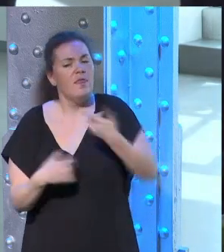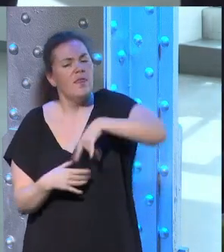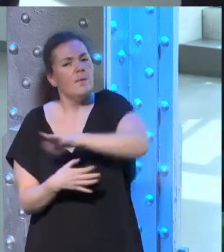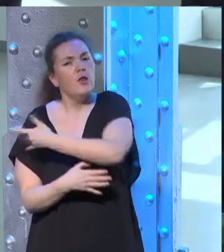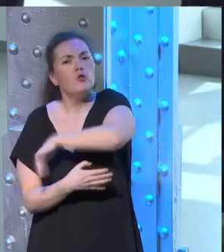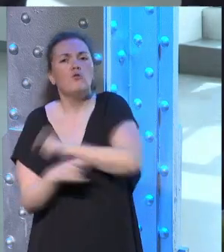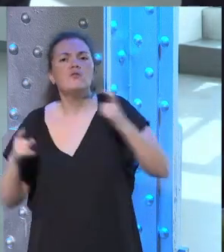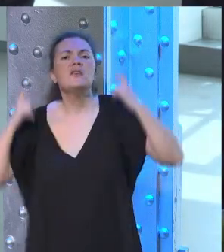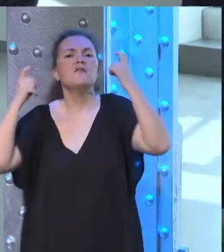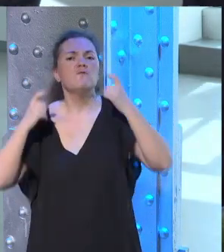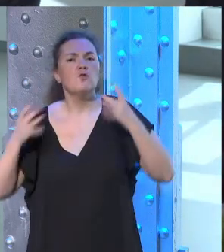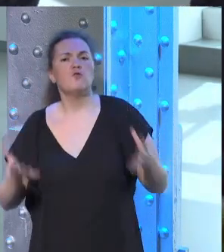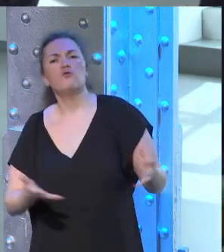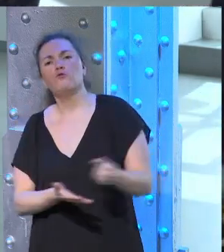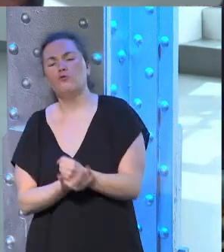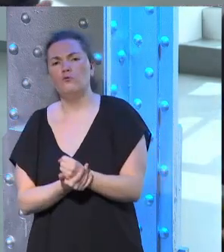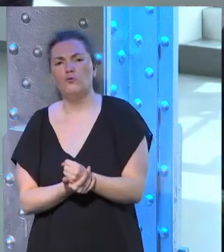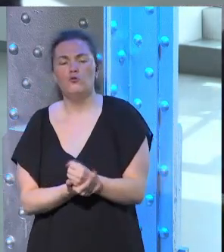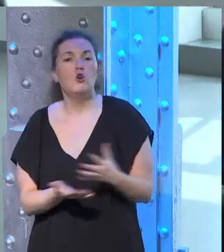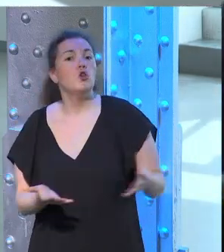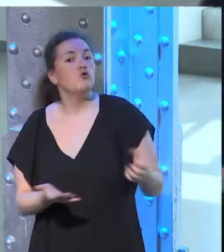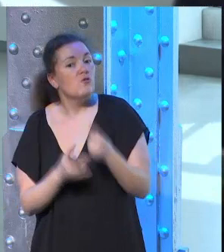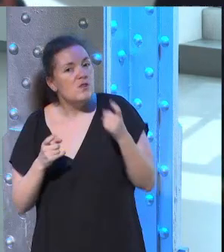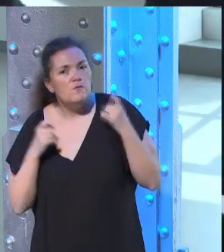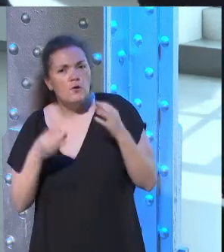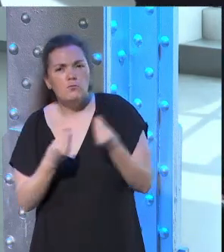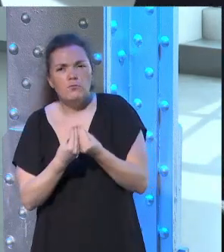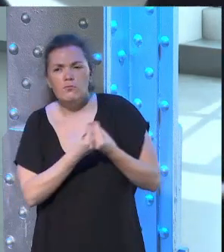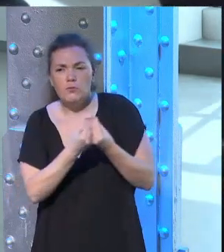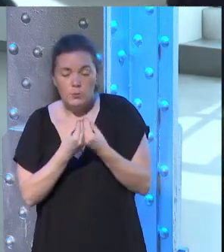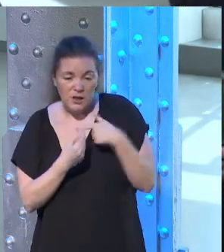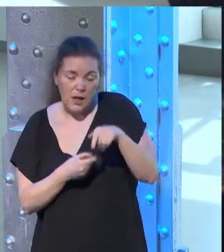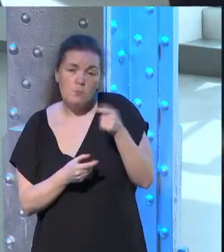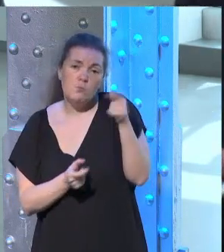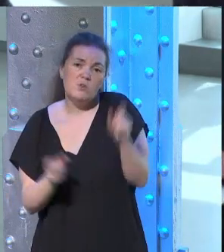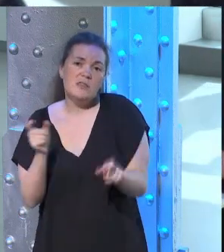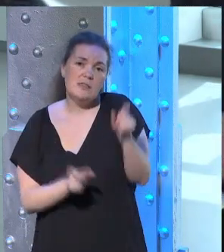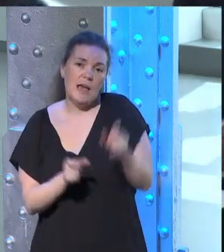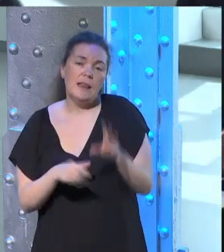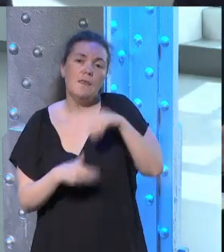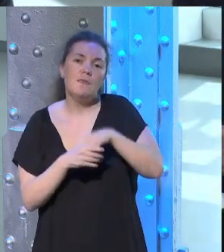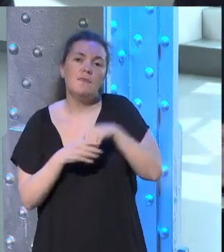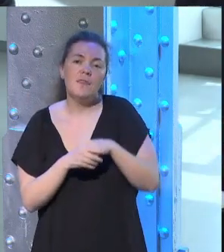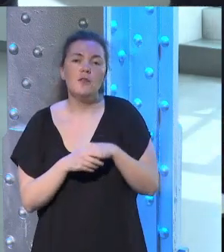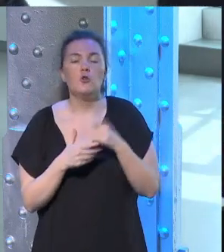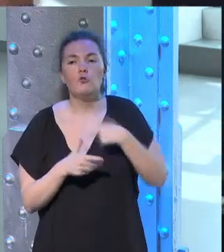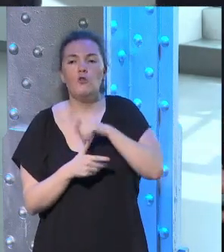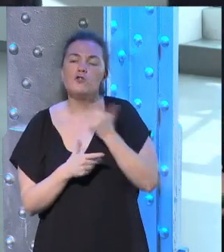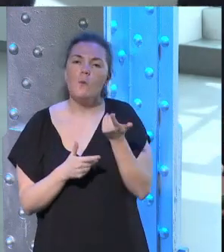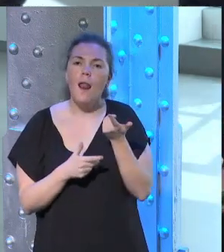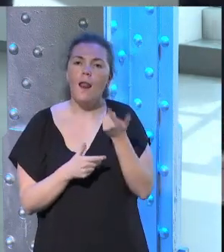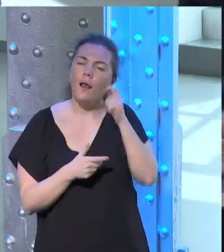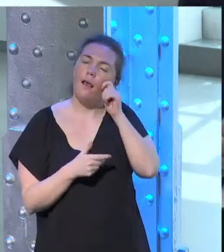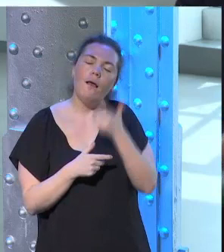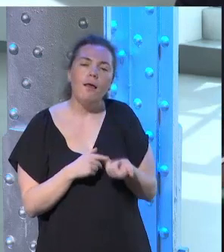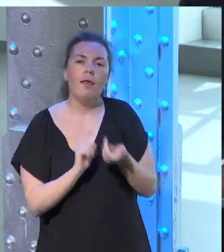todos, pero desde luego también todos en el sentido de que aquí hay mucha gente que estamos en el ecosistema del cambio, que somos cómplices del cambio, estamos en un